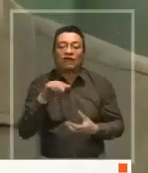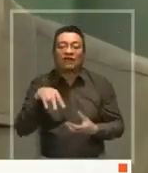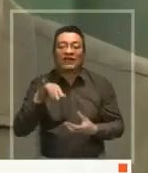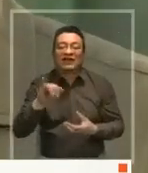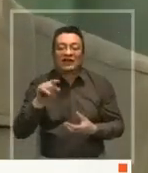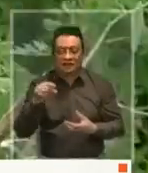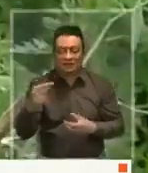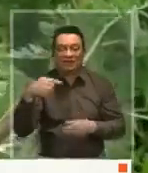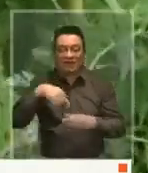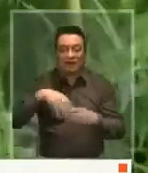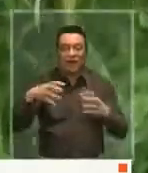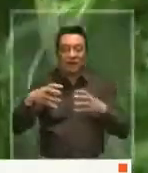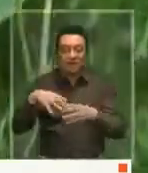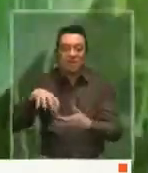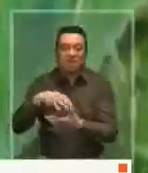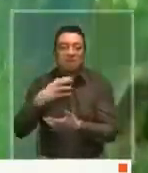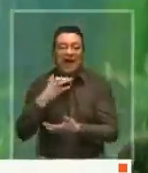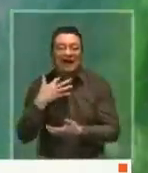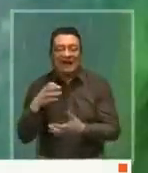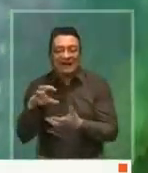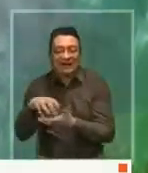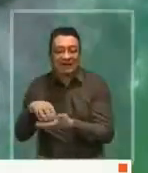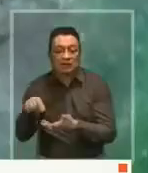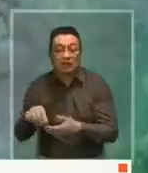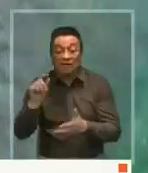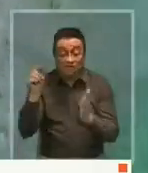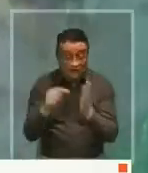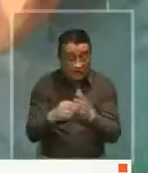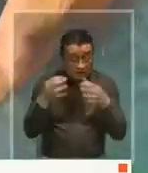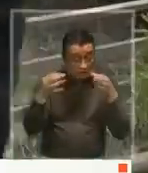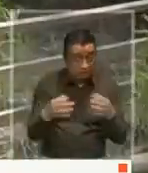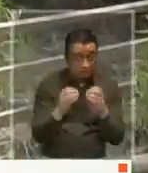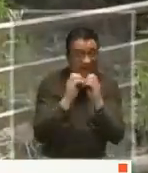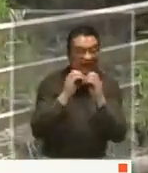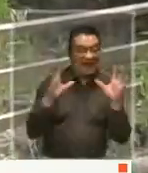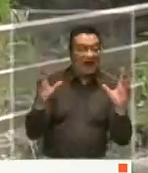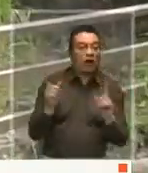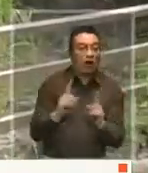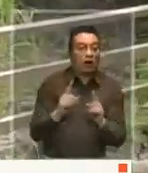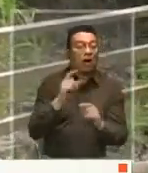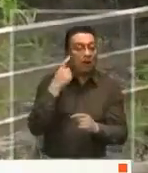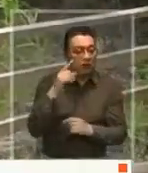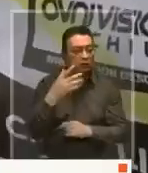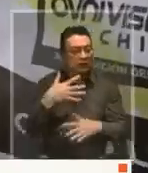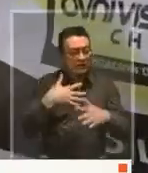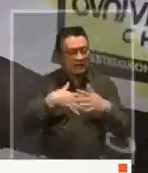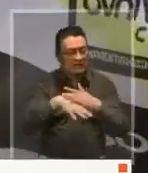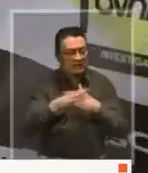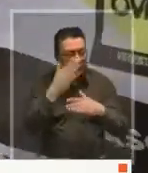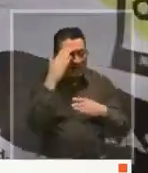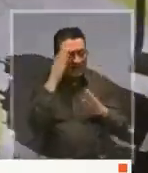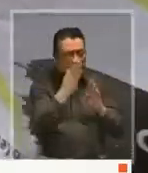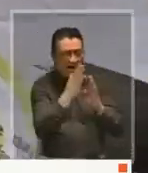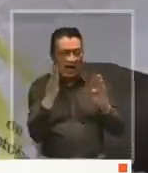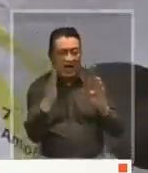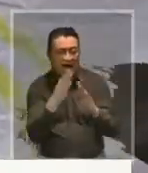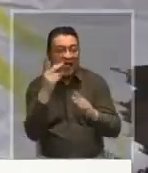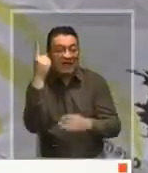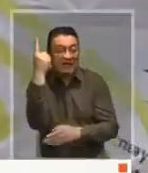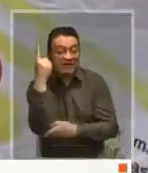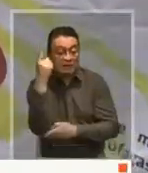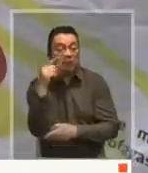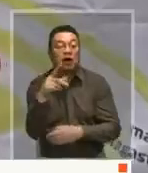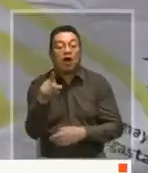este parque fecha exacta aún no hay Claridad pero todo apunta a que la primera quincena de diciembre el primer museo ovni de